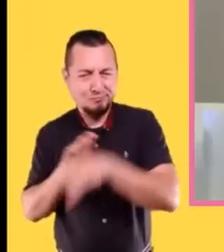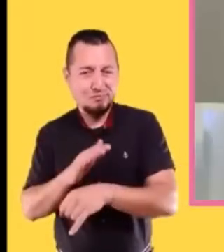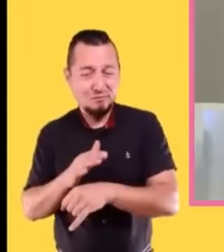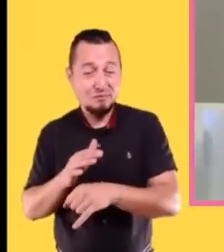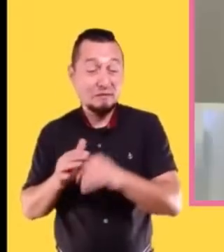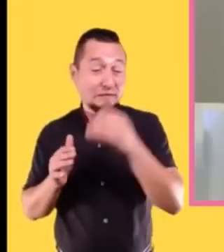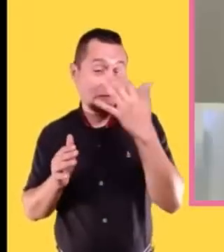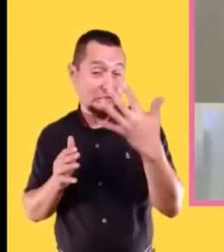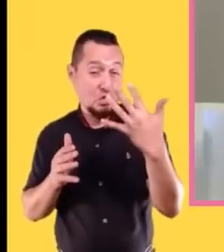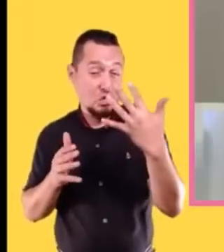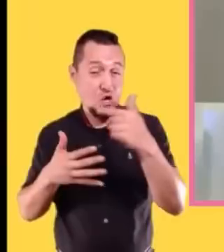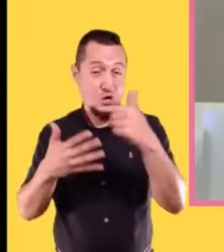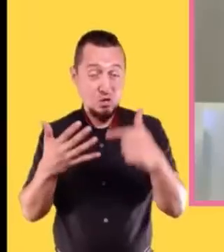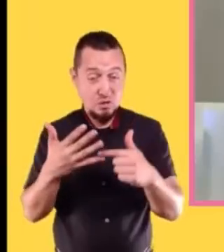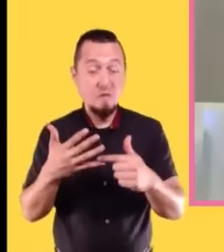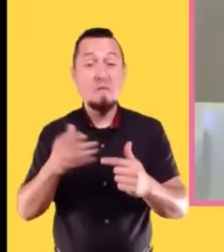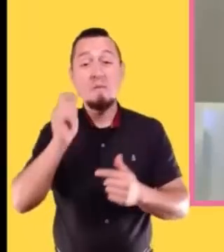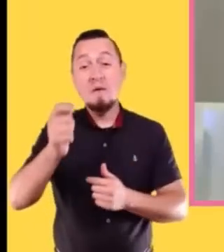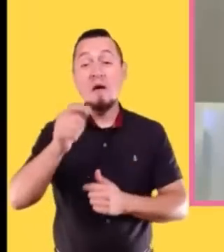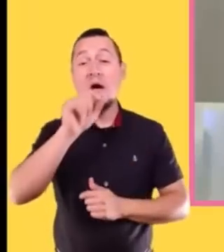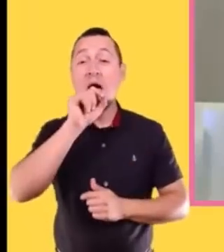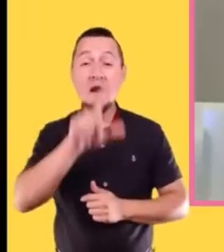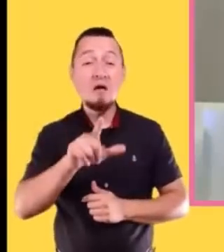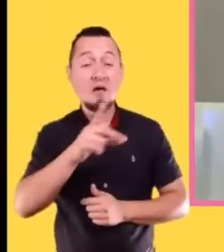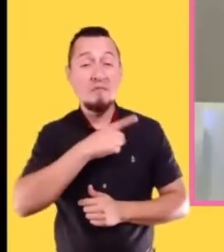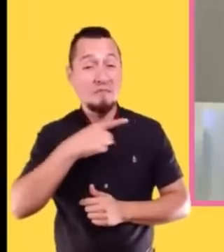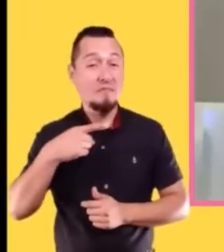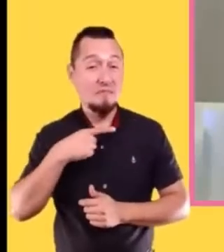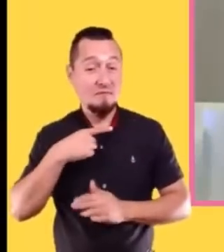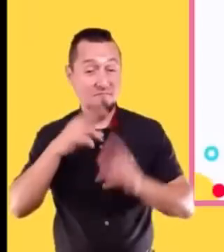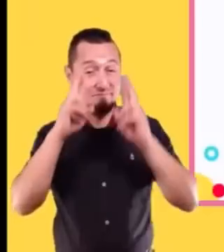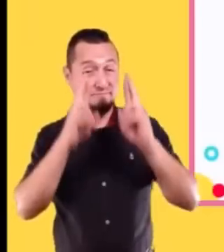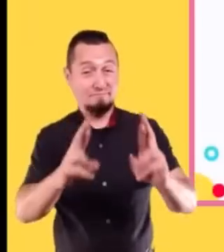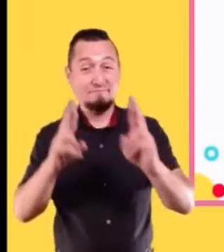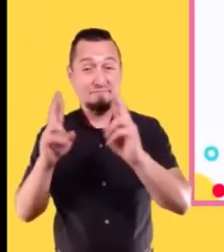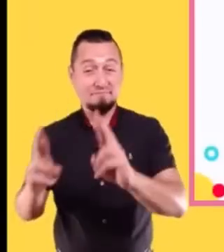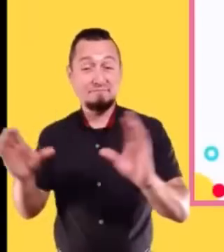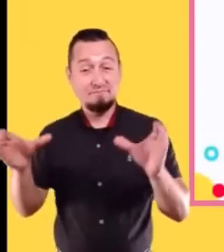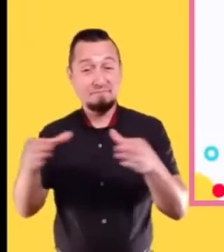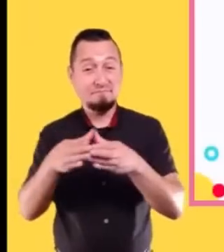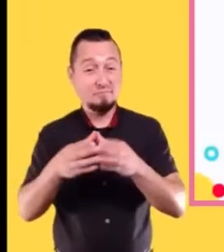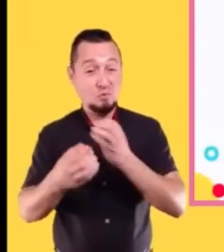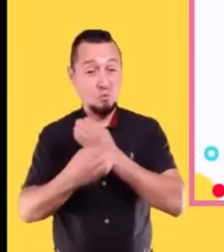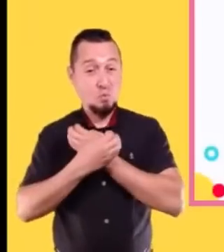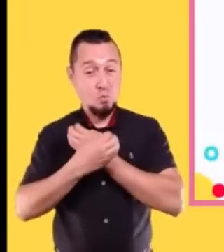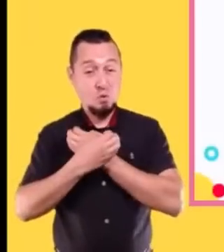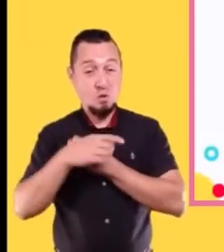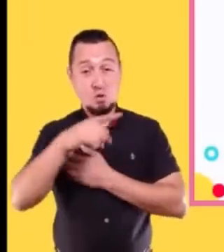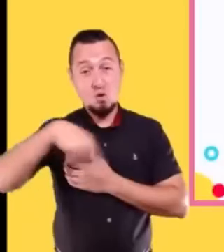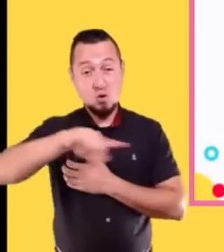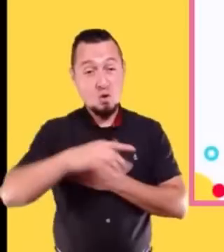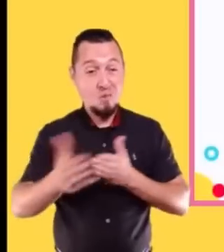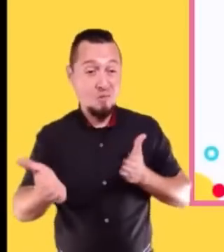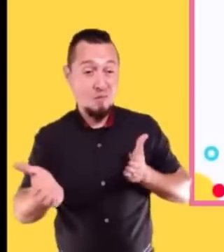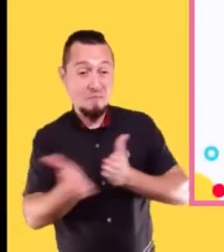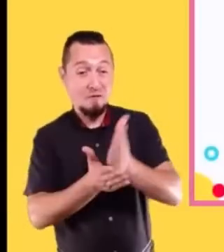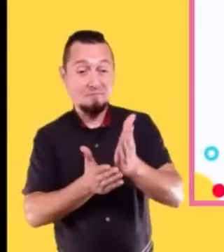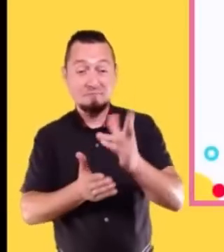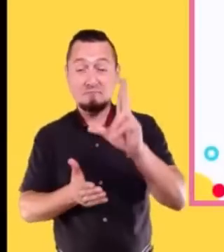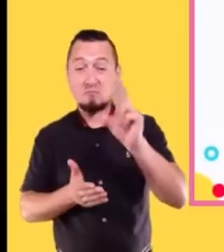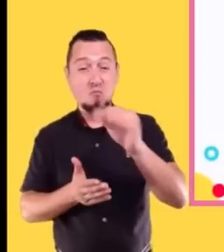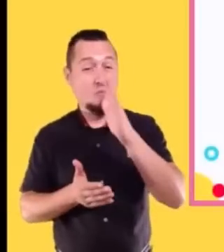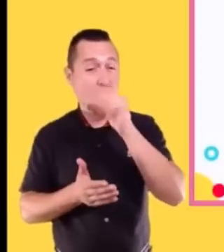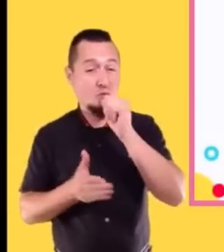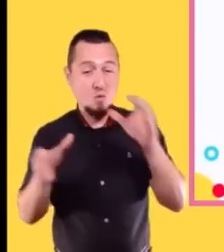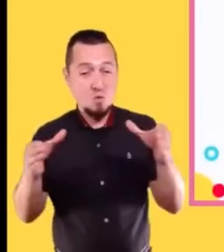En Jalisco se va a respetar el derecho de cada comunidad educativa. Y aquí es muy importante poner atención en este punto,